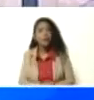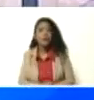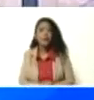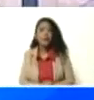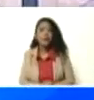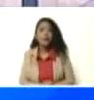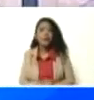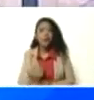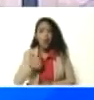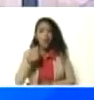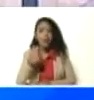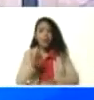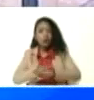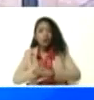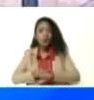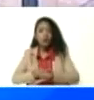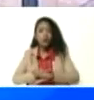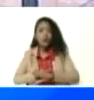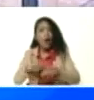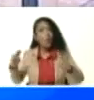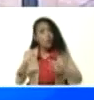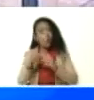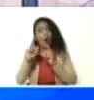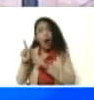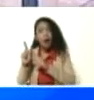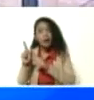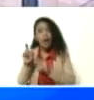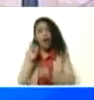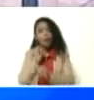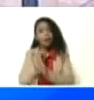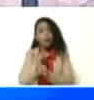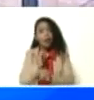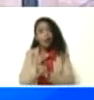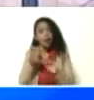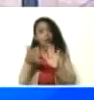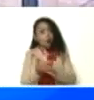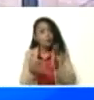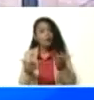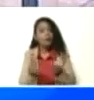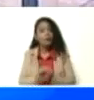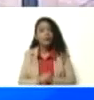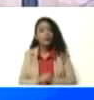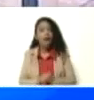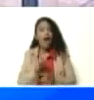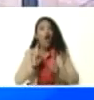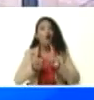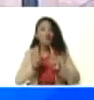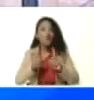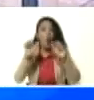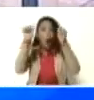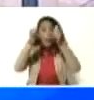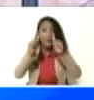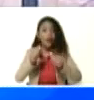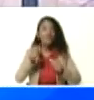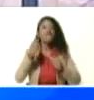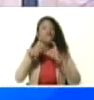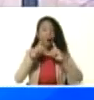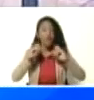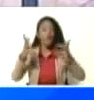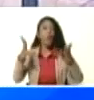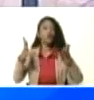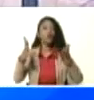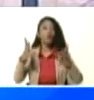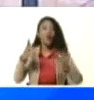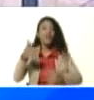le decía Ernesto, encuentro ahí en las redes sociales, inclusive algunos artistas famosos de las